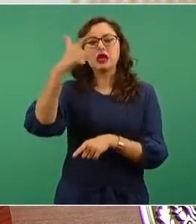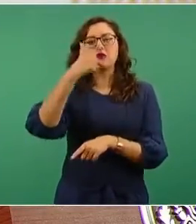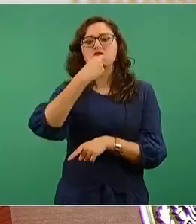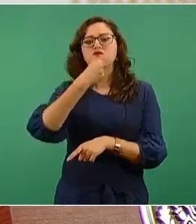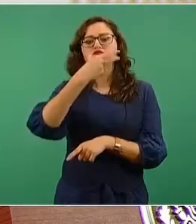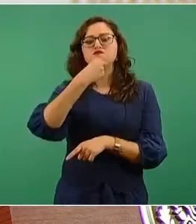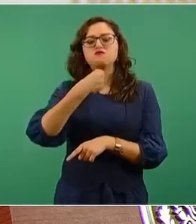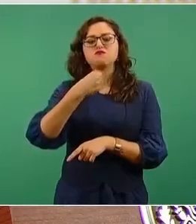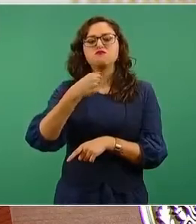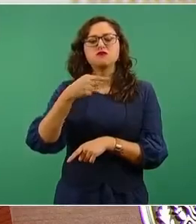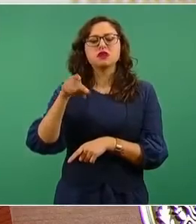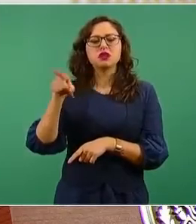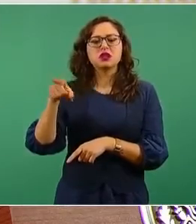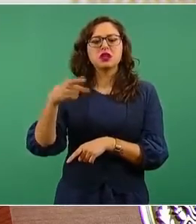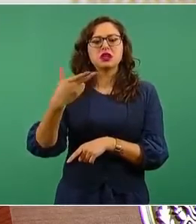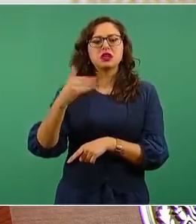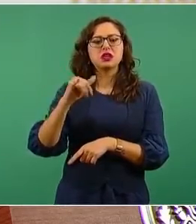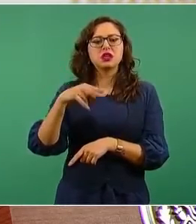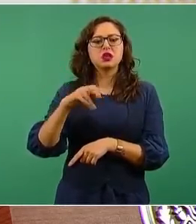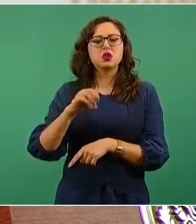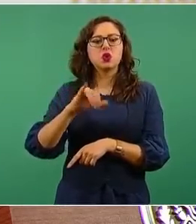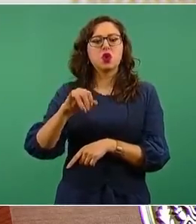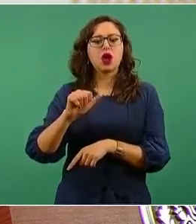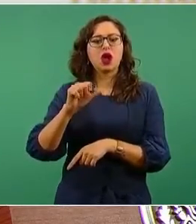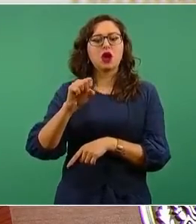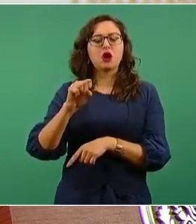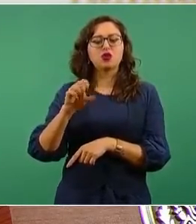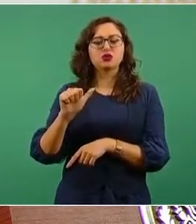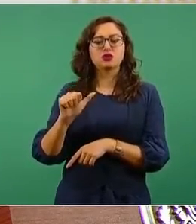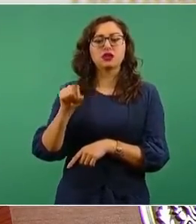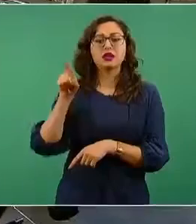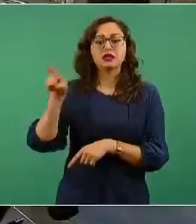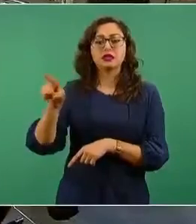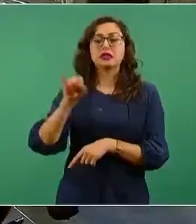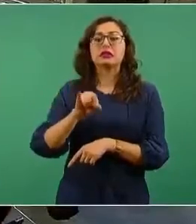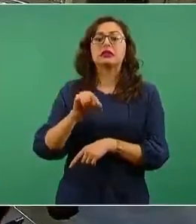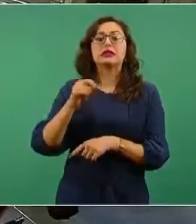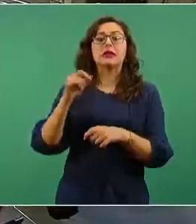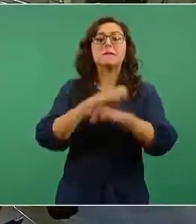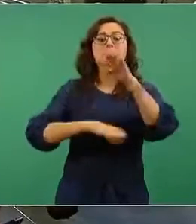¿Cómo se llamaba esa empresa? IGA, que estaba de moda, IGA.